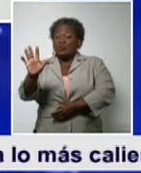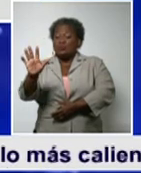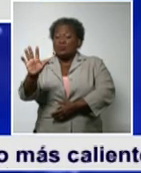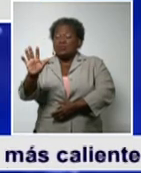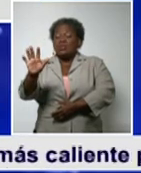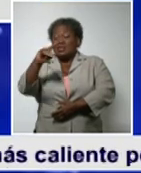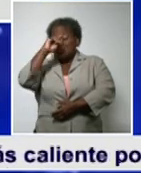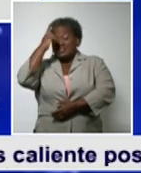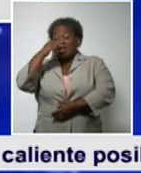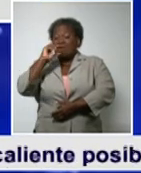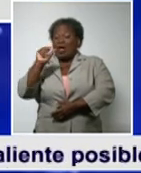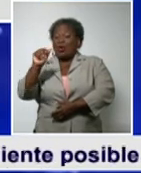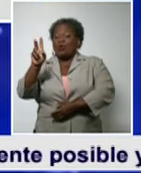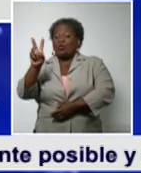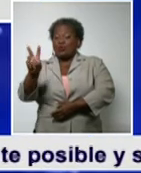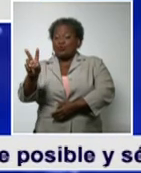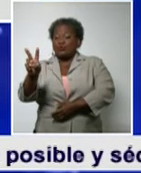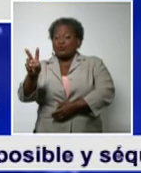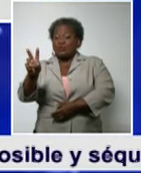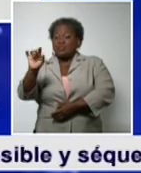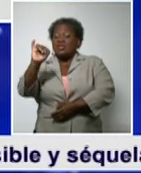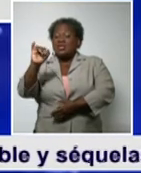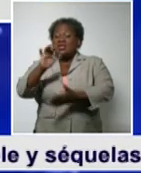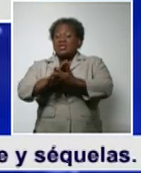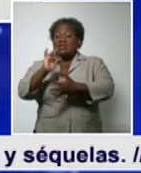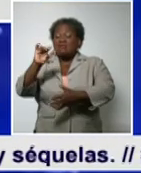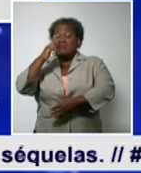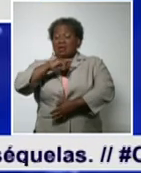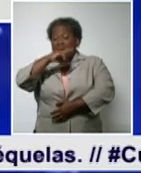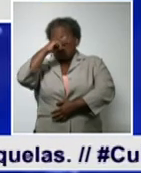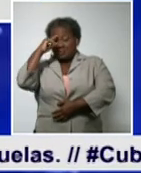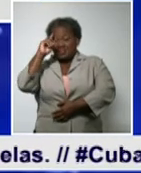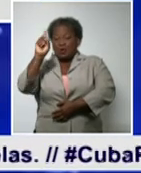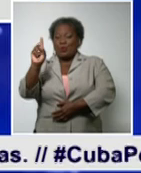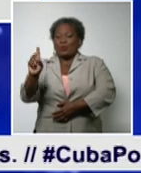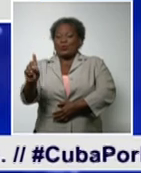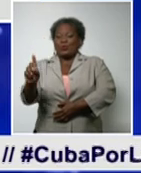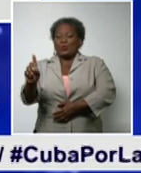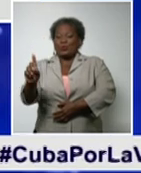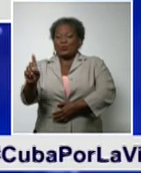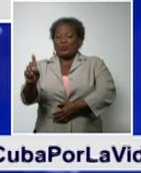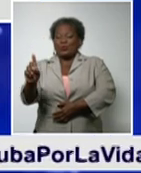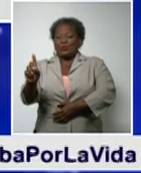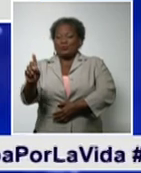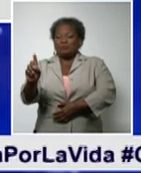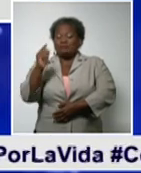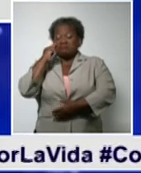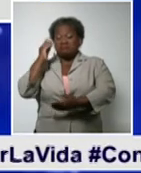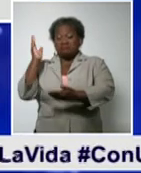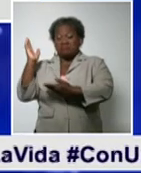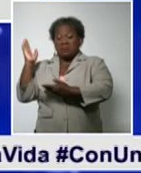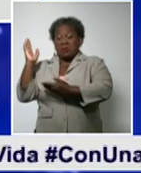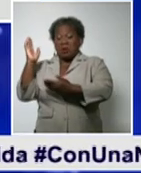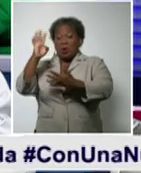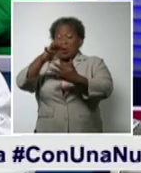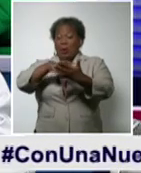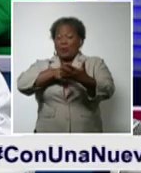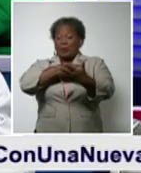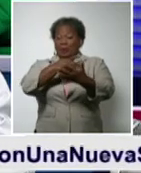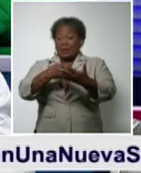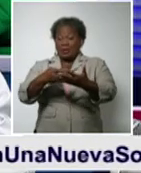2 y el municipio de Imías con un caso autóctono. Como ustedes ven, el comportamiento en nuestro